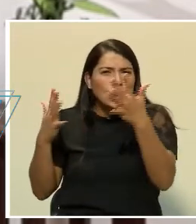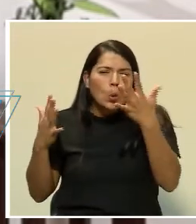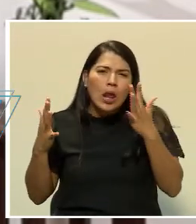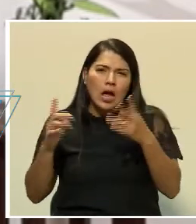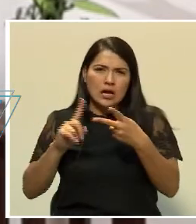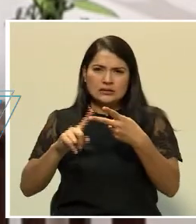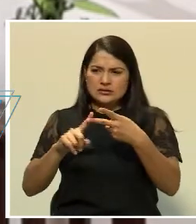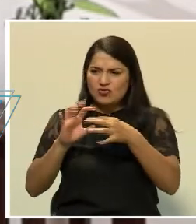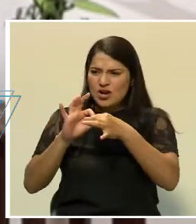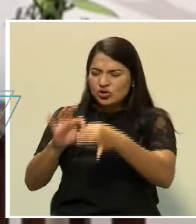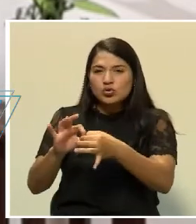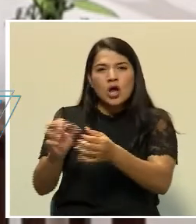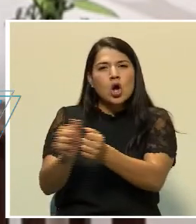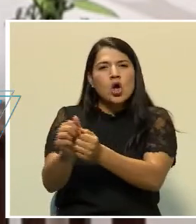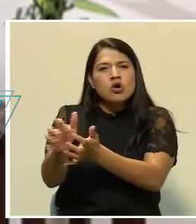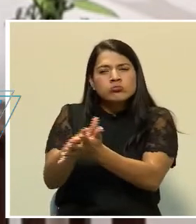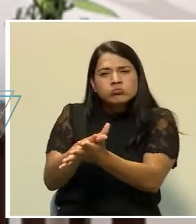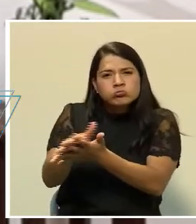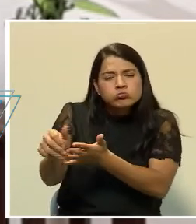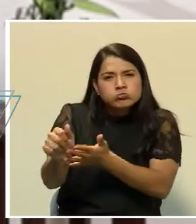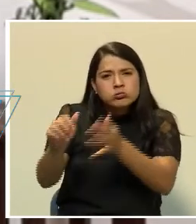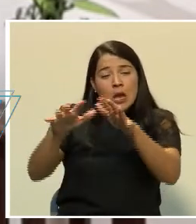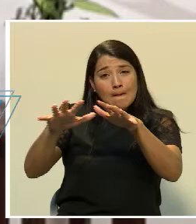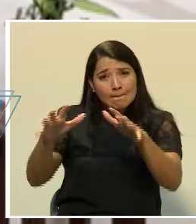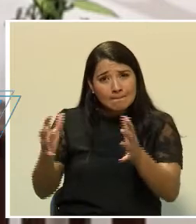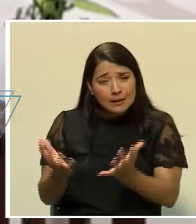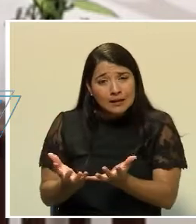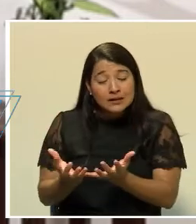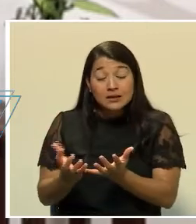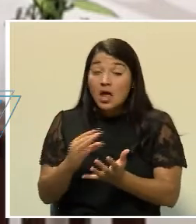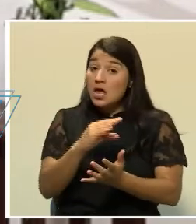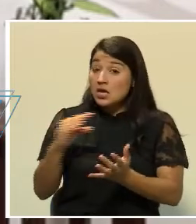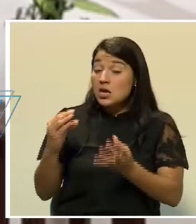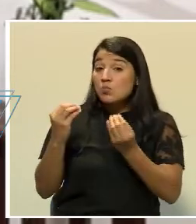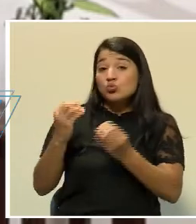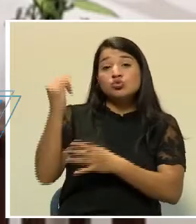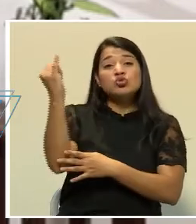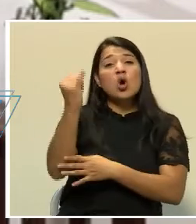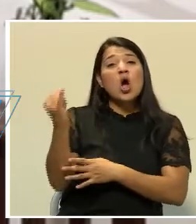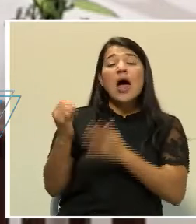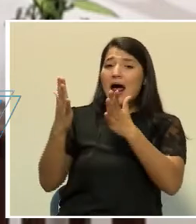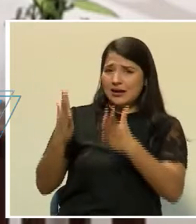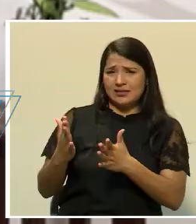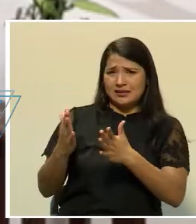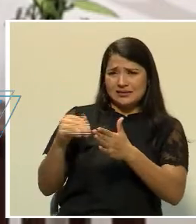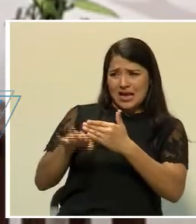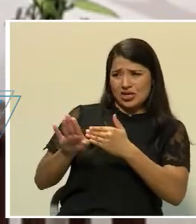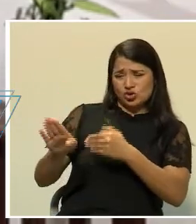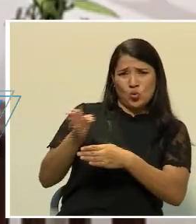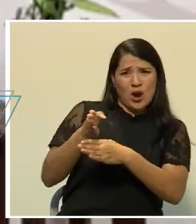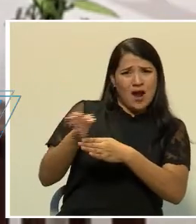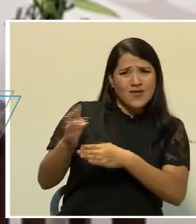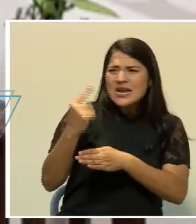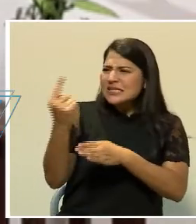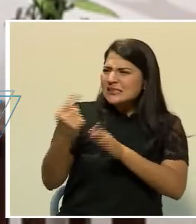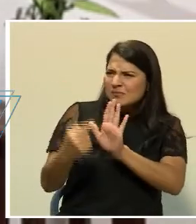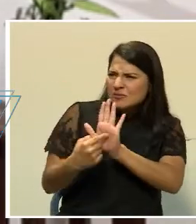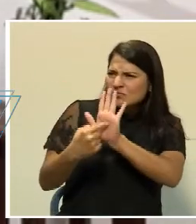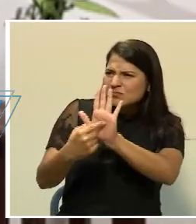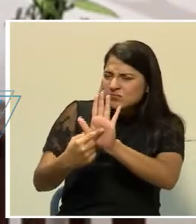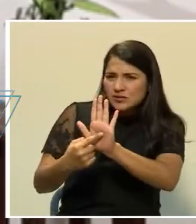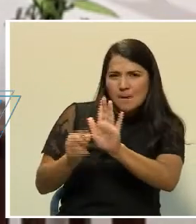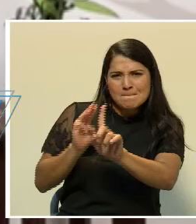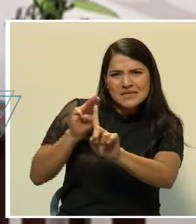abuso al planeta. Y hay artistas que en toda su carrera siempre han tocado el ámbito ecológico, el ámbito